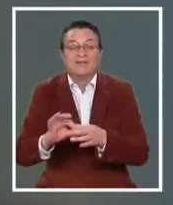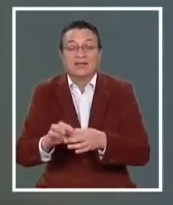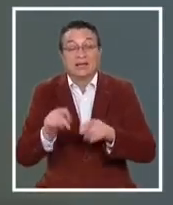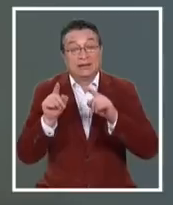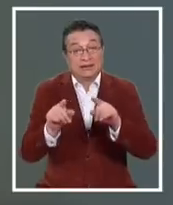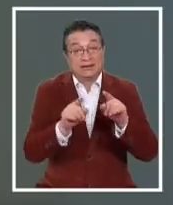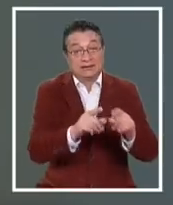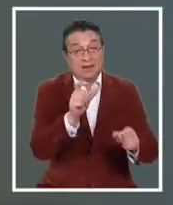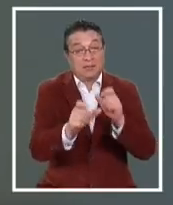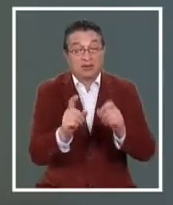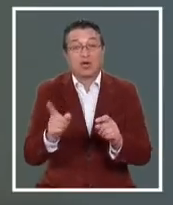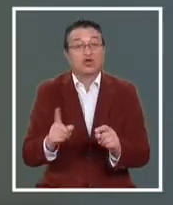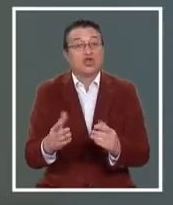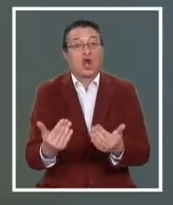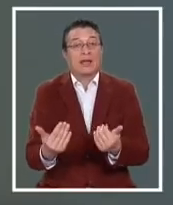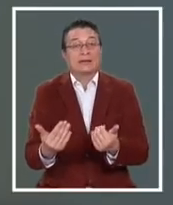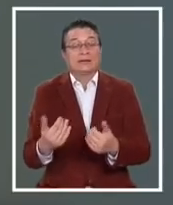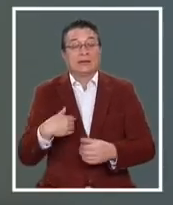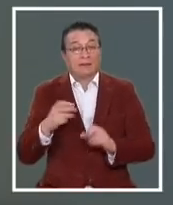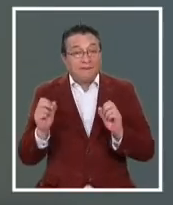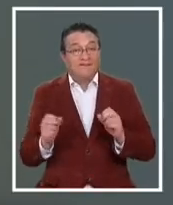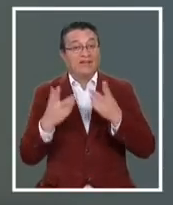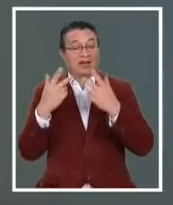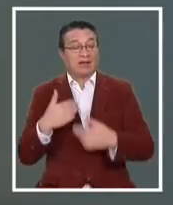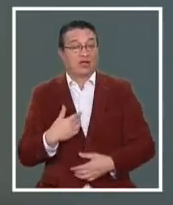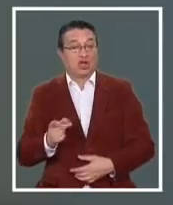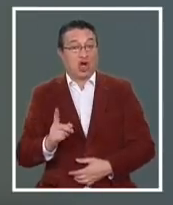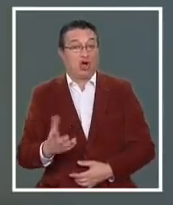esa gente no lo necesitaba para subsistir.